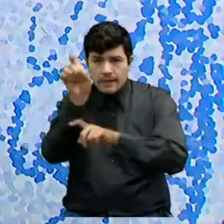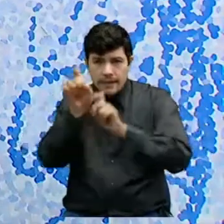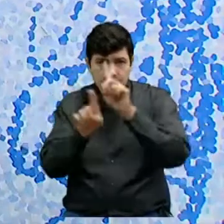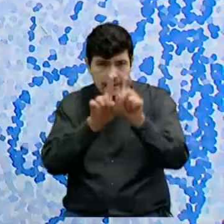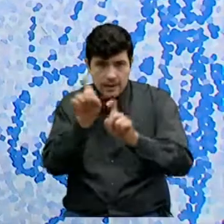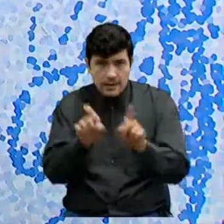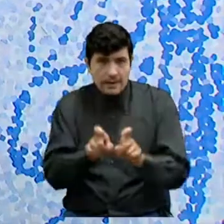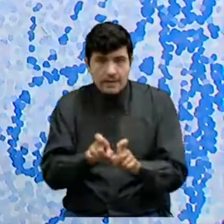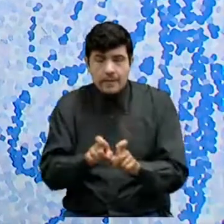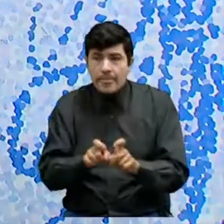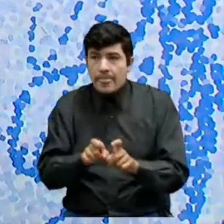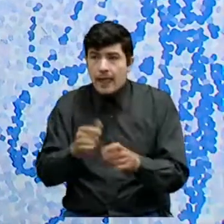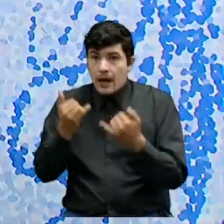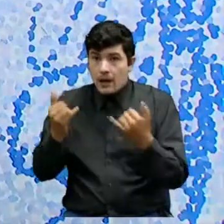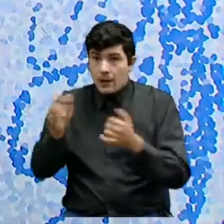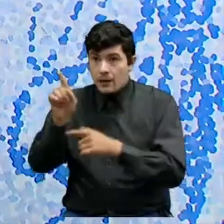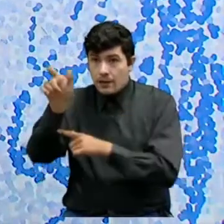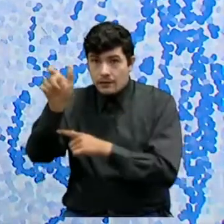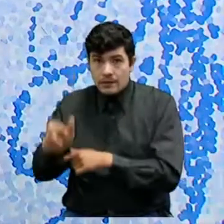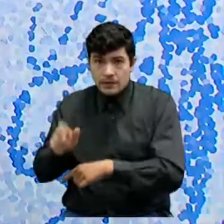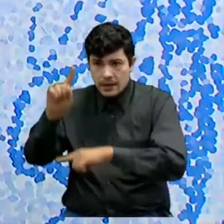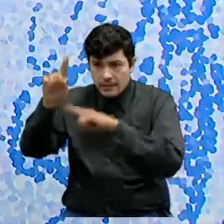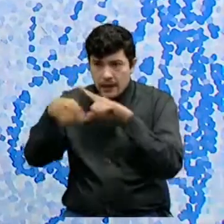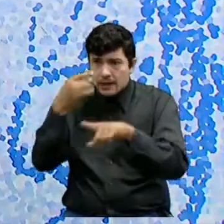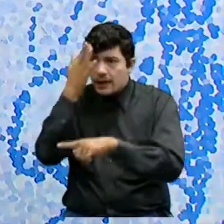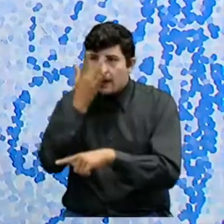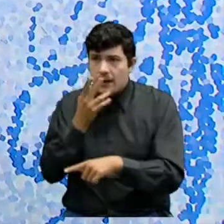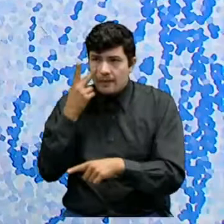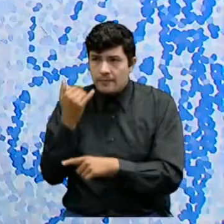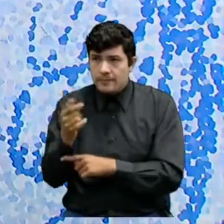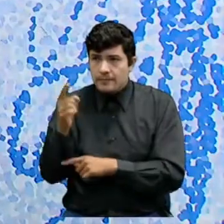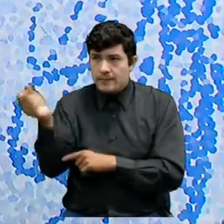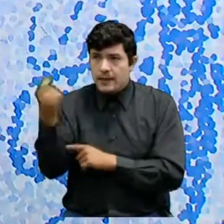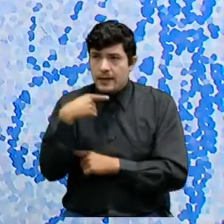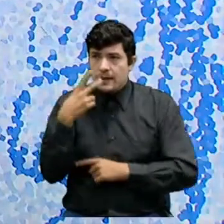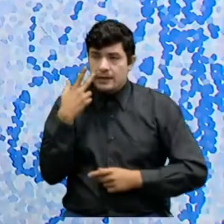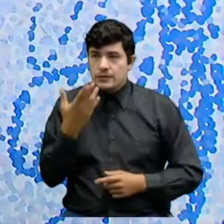esta pregunta que nos envía uno de nuestros televidentes del Gran Santander.